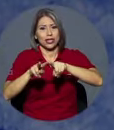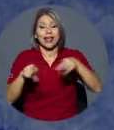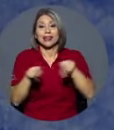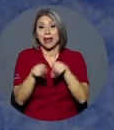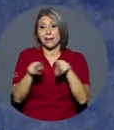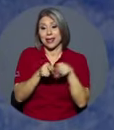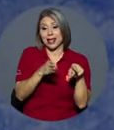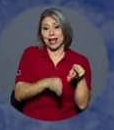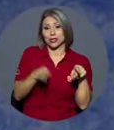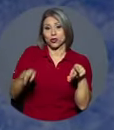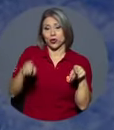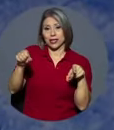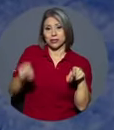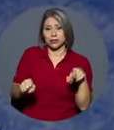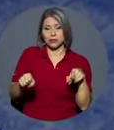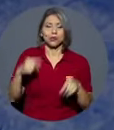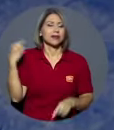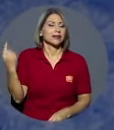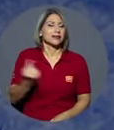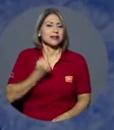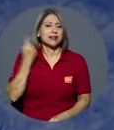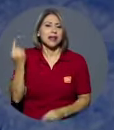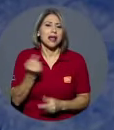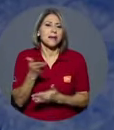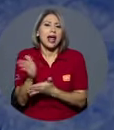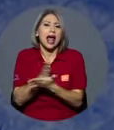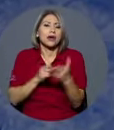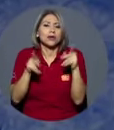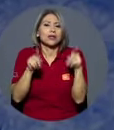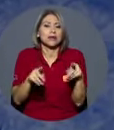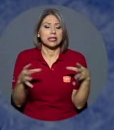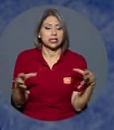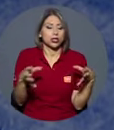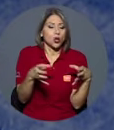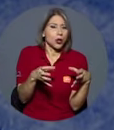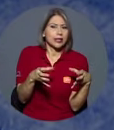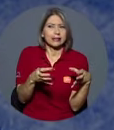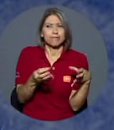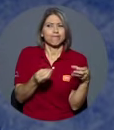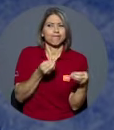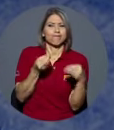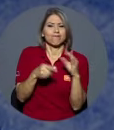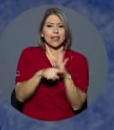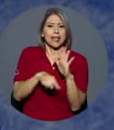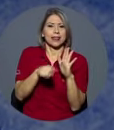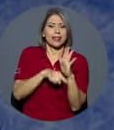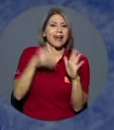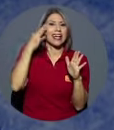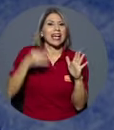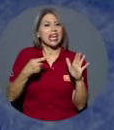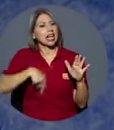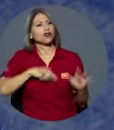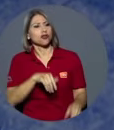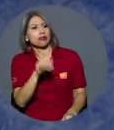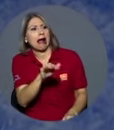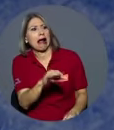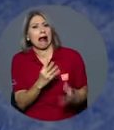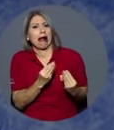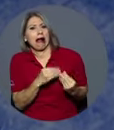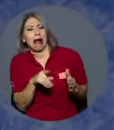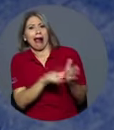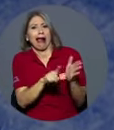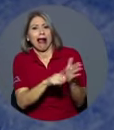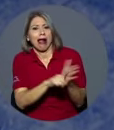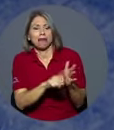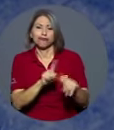está haciendo en la zona sur, siempre hay algún grupo de población que reacciona negativamente porque considera que estamos siendo alarmistas.